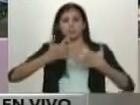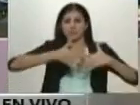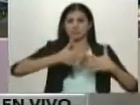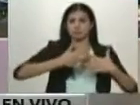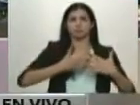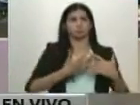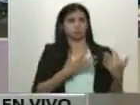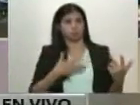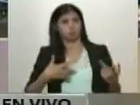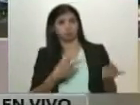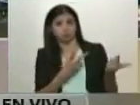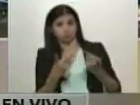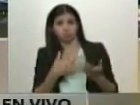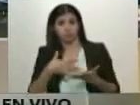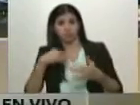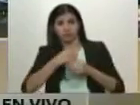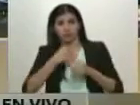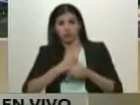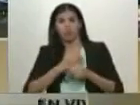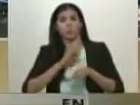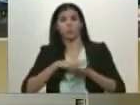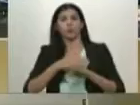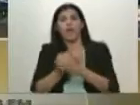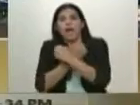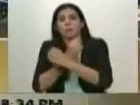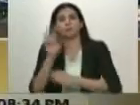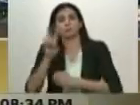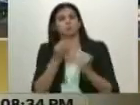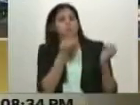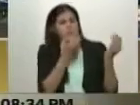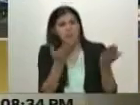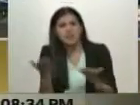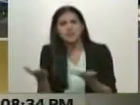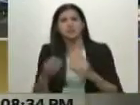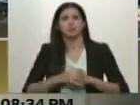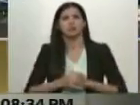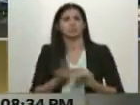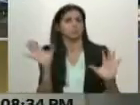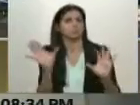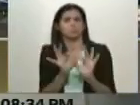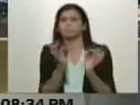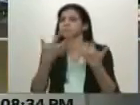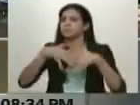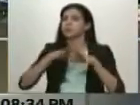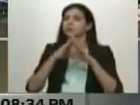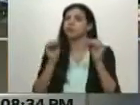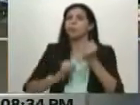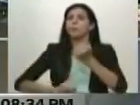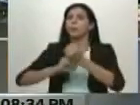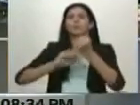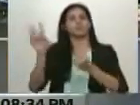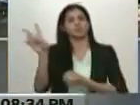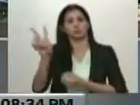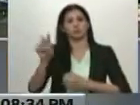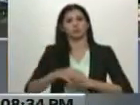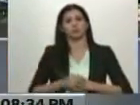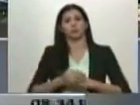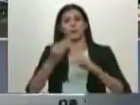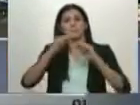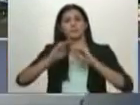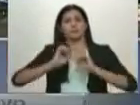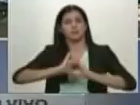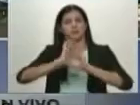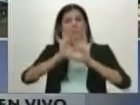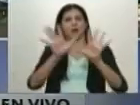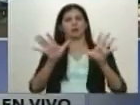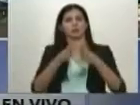trabajar y lo van a hacer porque aman Venezuela, bienvenido, unámonos todos por Venezuela. Ese es un mensaje claro para